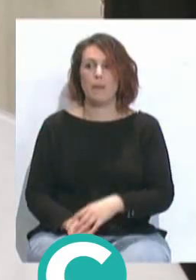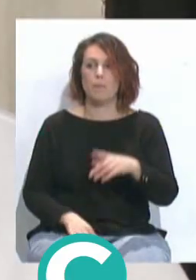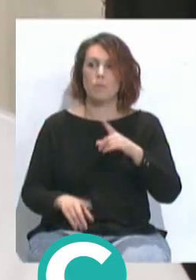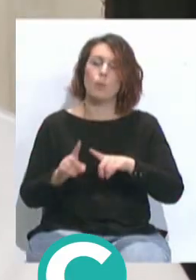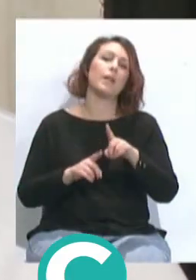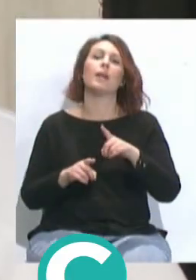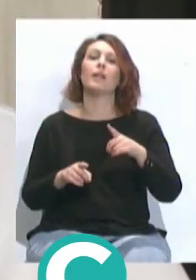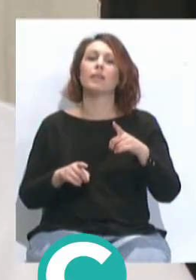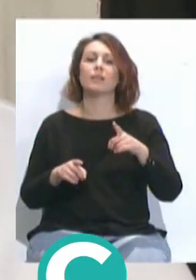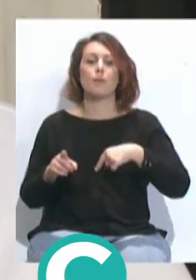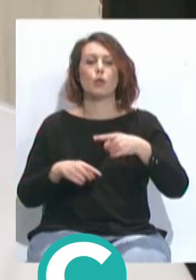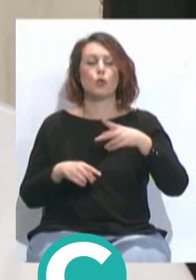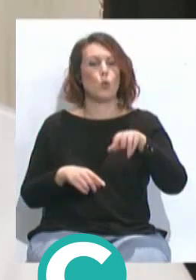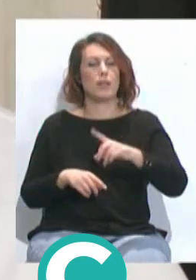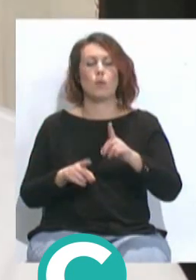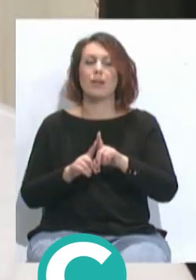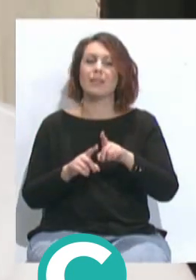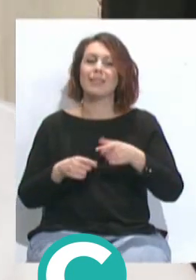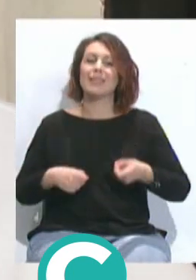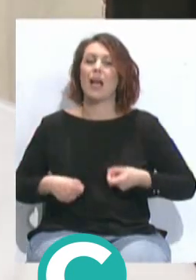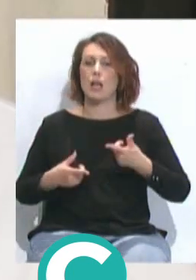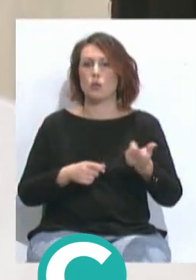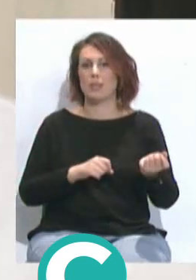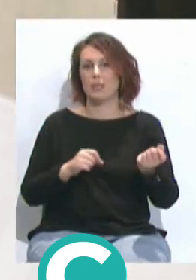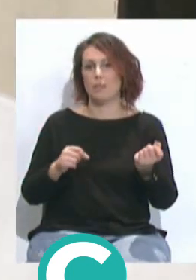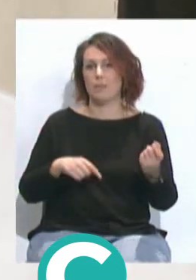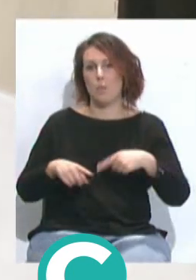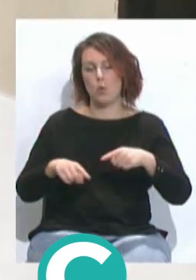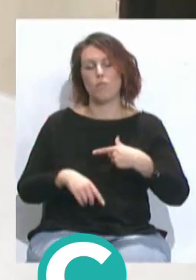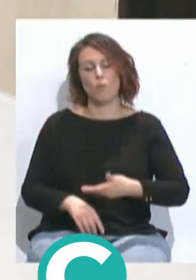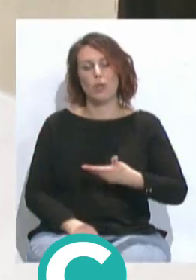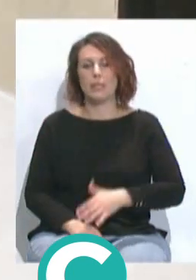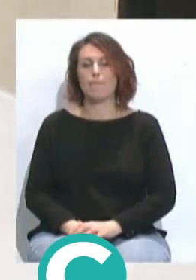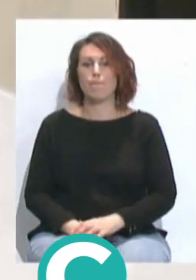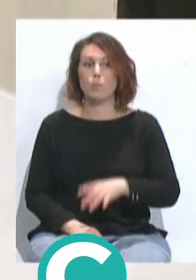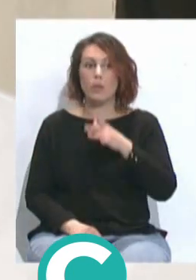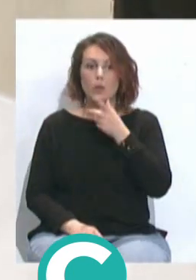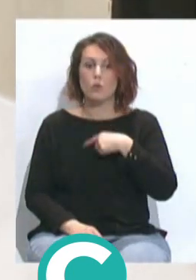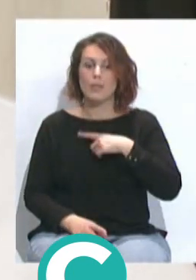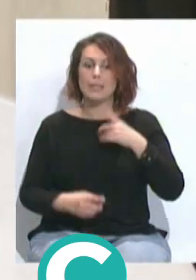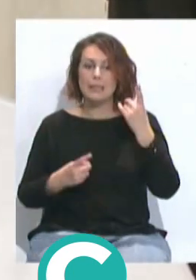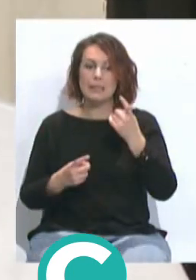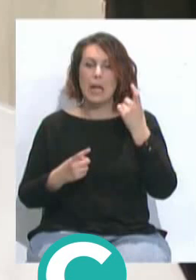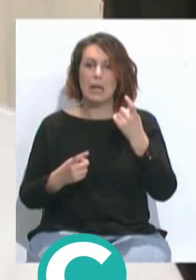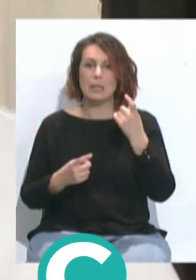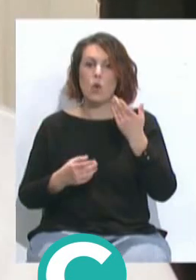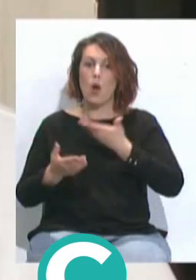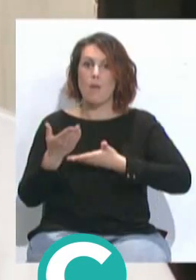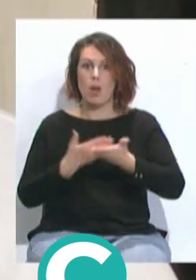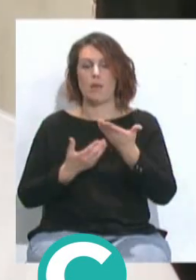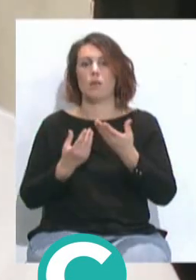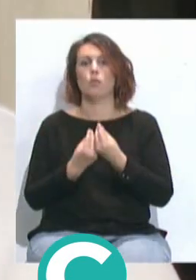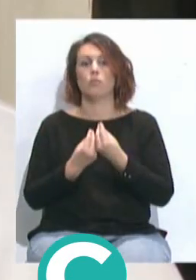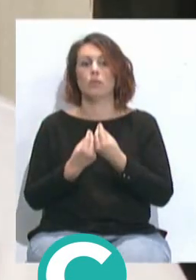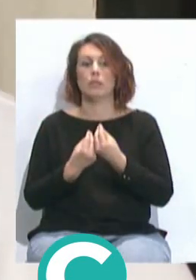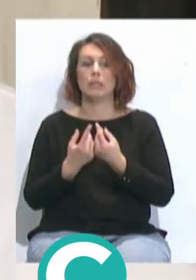no es el problema el gasto de transporte es muy importante entonces ahora vamos a intentar colaborar con